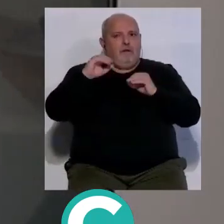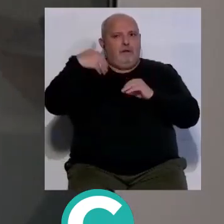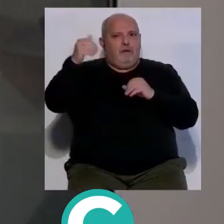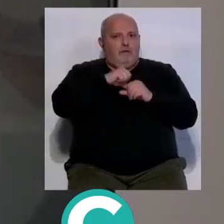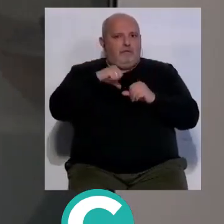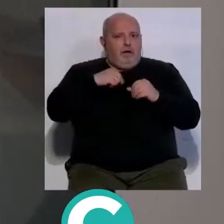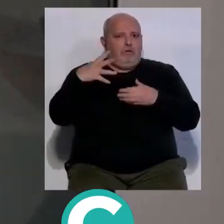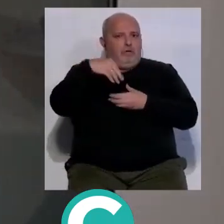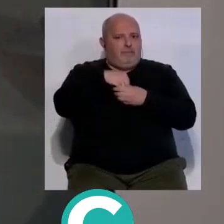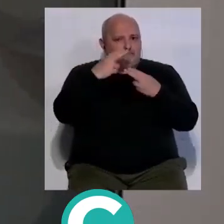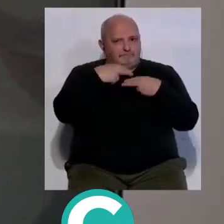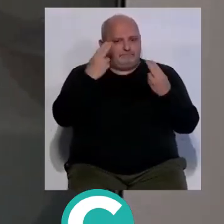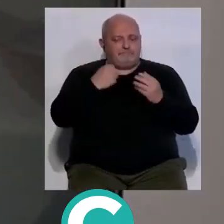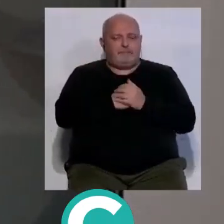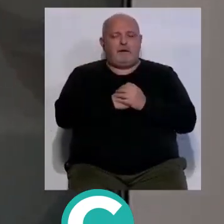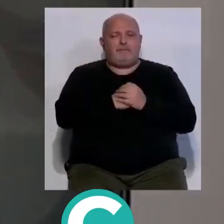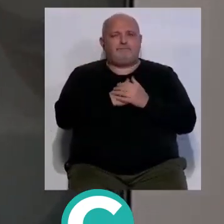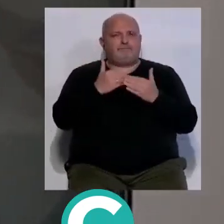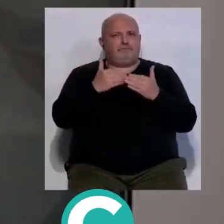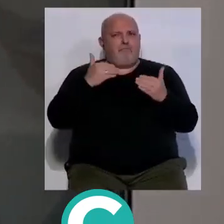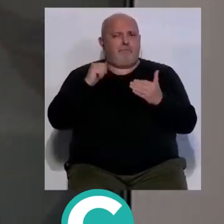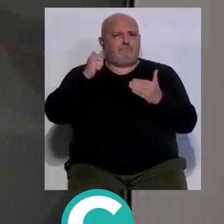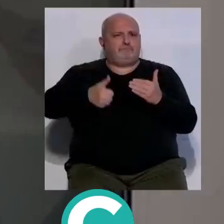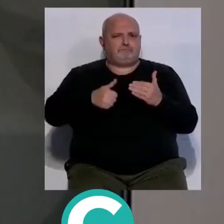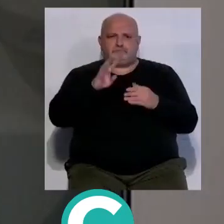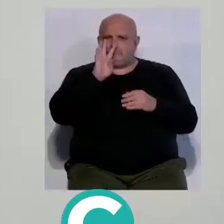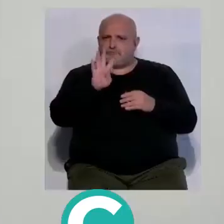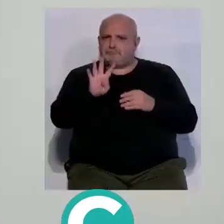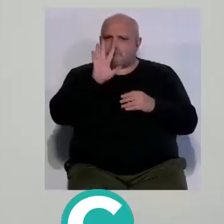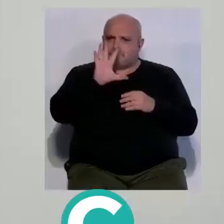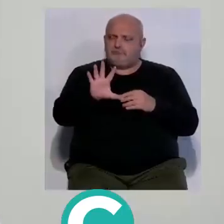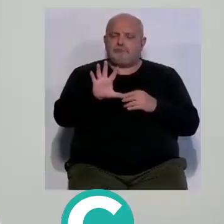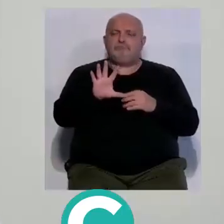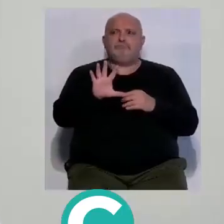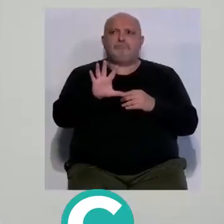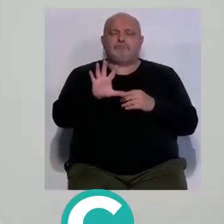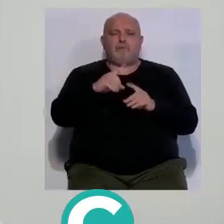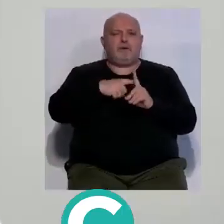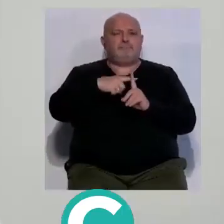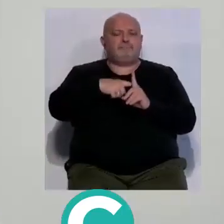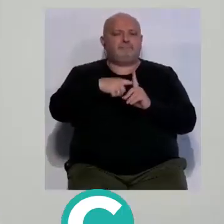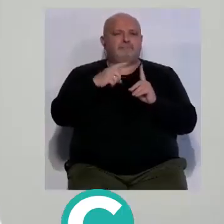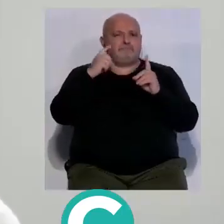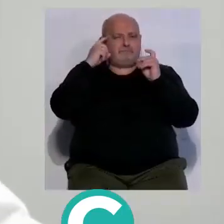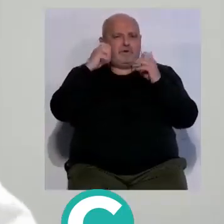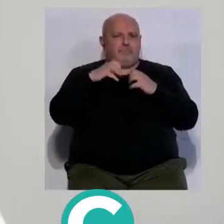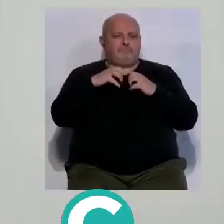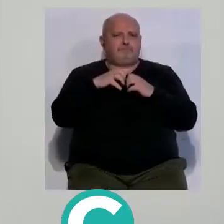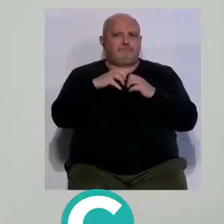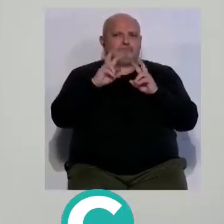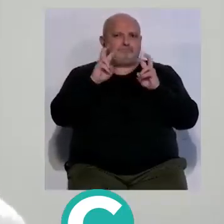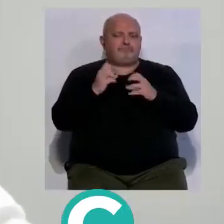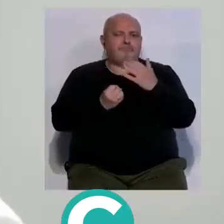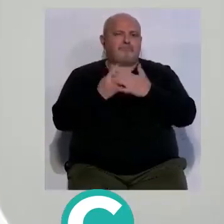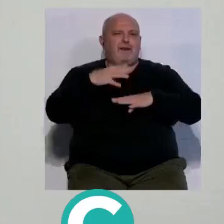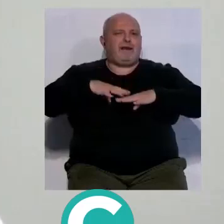momento. Esto surge de hace ya 4 o 5 años. A nivel de neurología se consideró crear